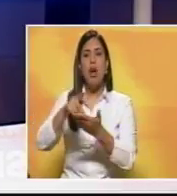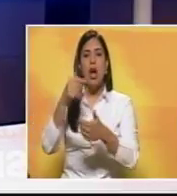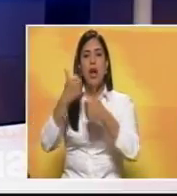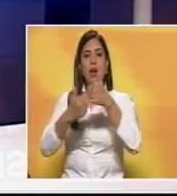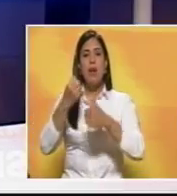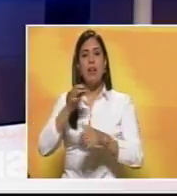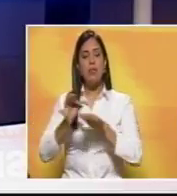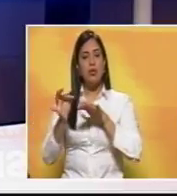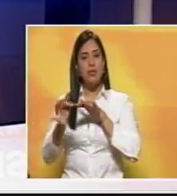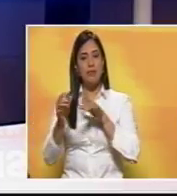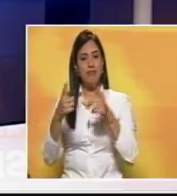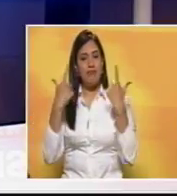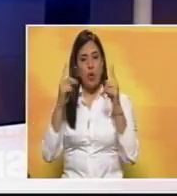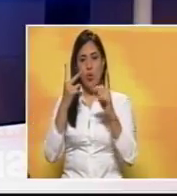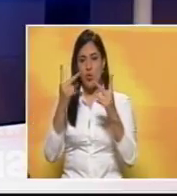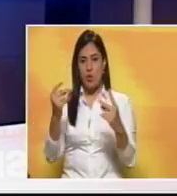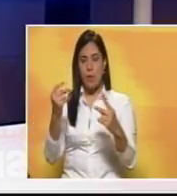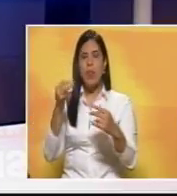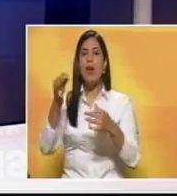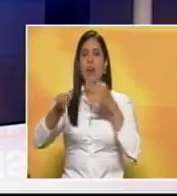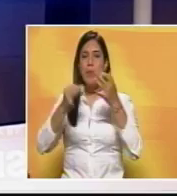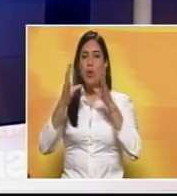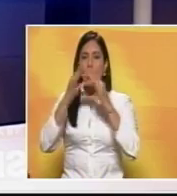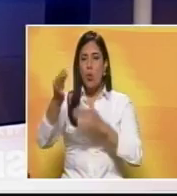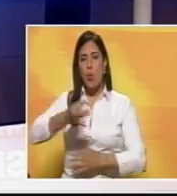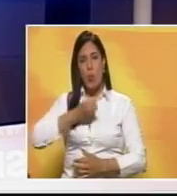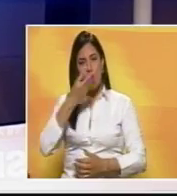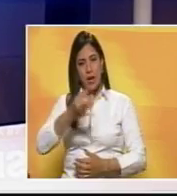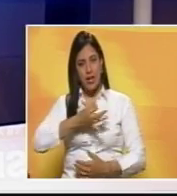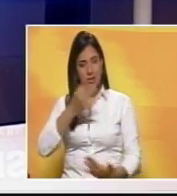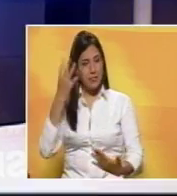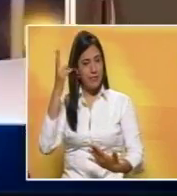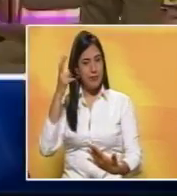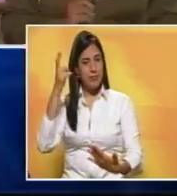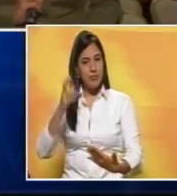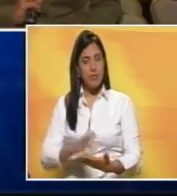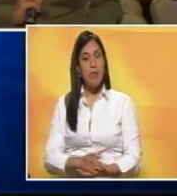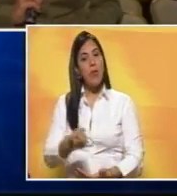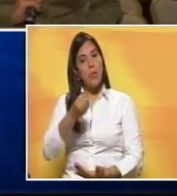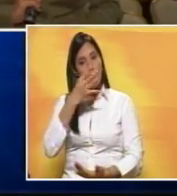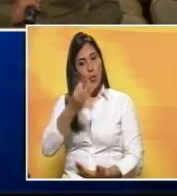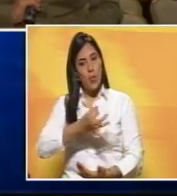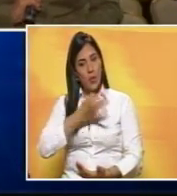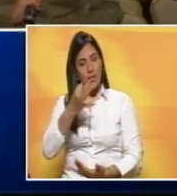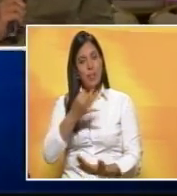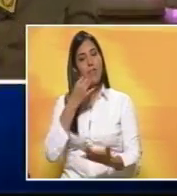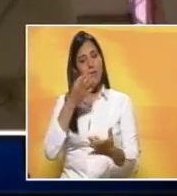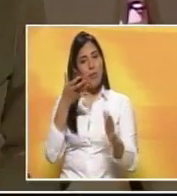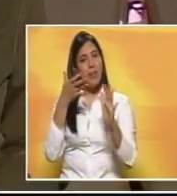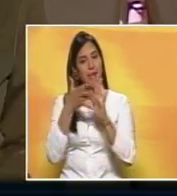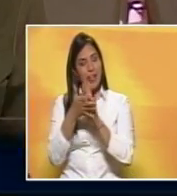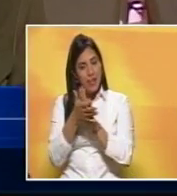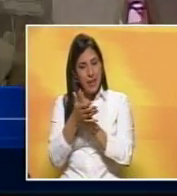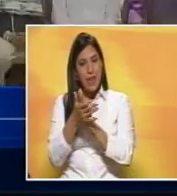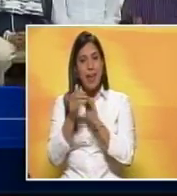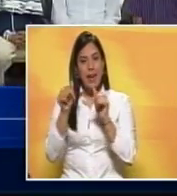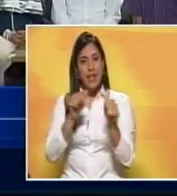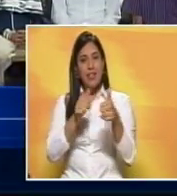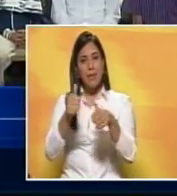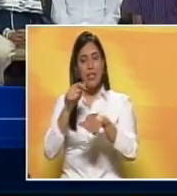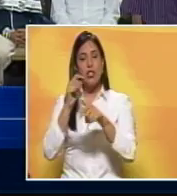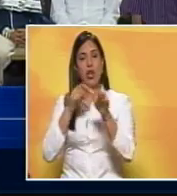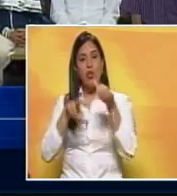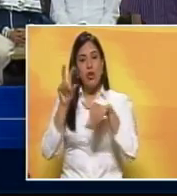municipio Libertador. Maoli Aldana nos cuenta más. Buenas tardes, Maoli, te escuchamos. Buenas tardes. Antonio Ecarri dijo que esta cruzada inicia en 2